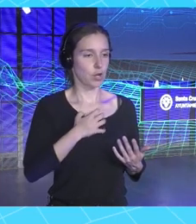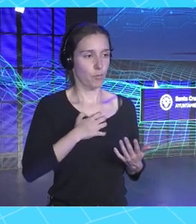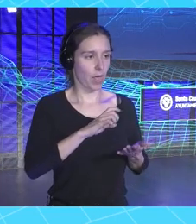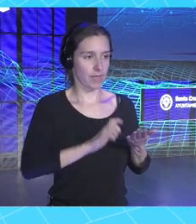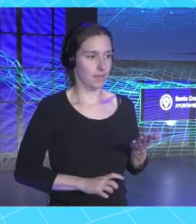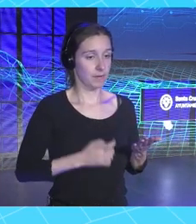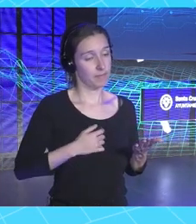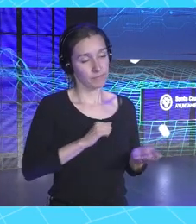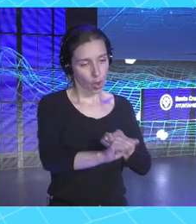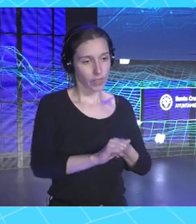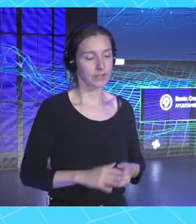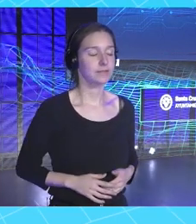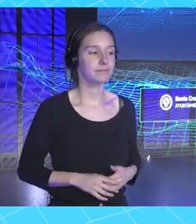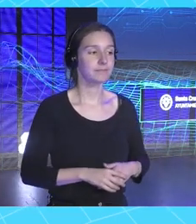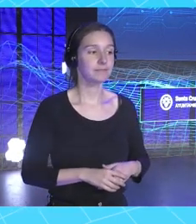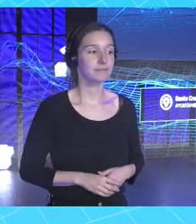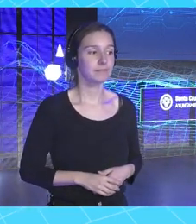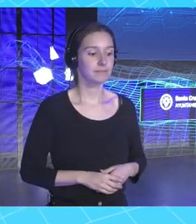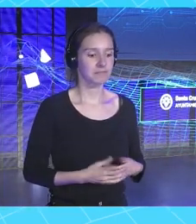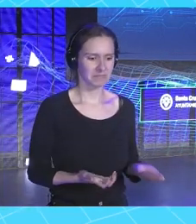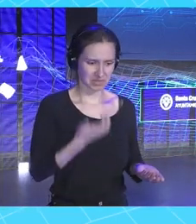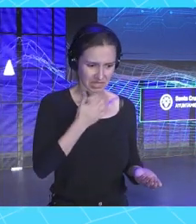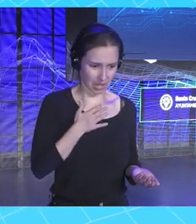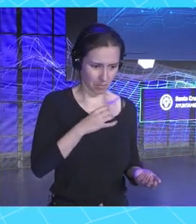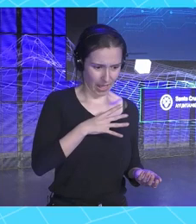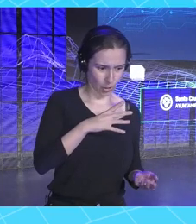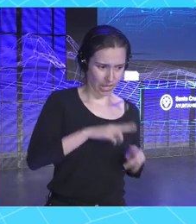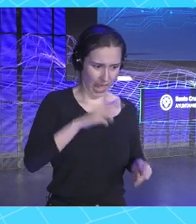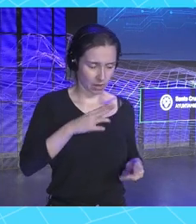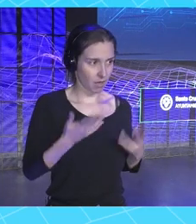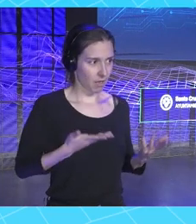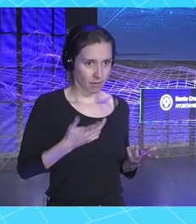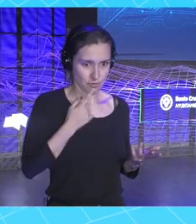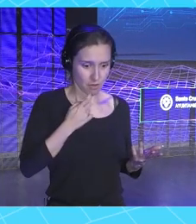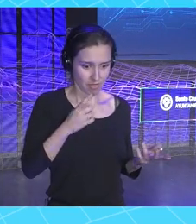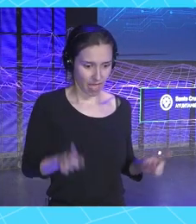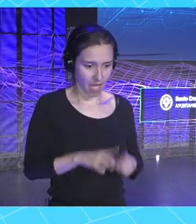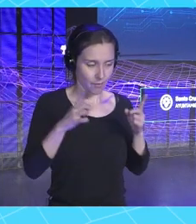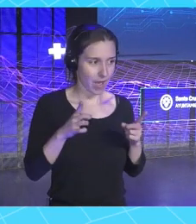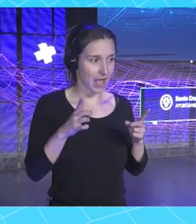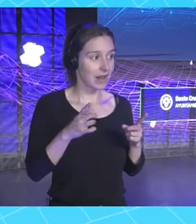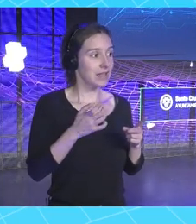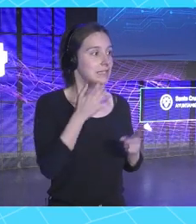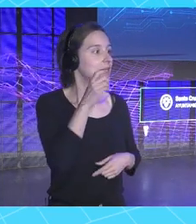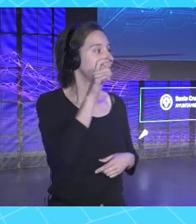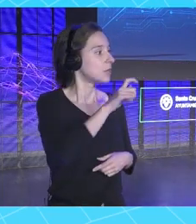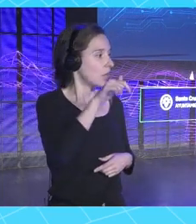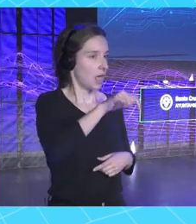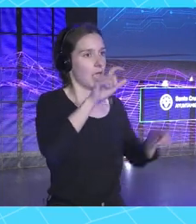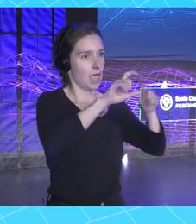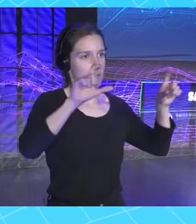jodes y la impresora me está troleando constantemente podemos hacer algo si alguien aquí tiene una empresa de tecnología por favor